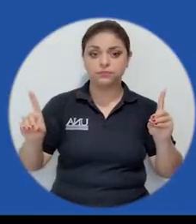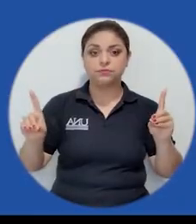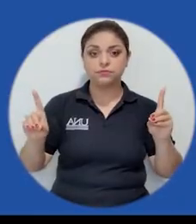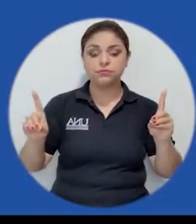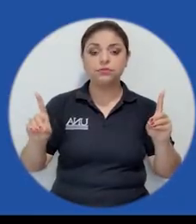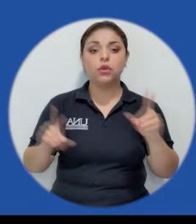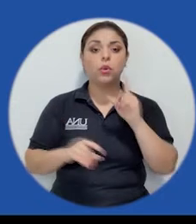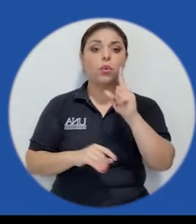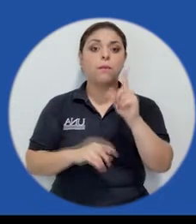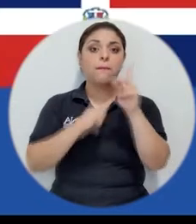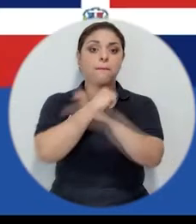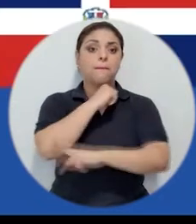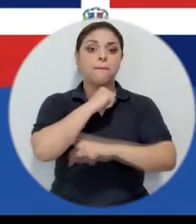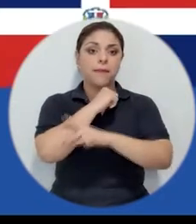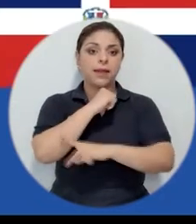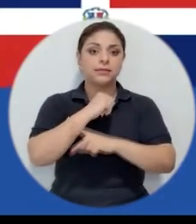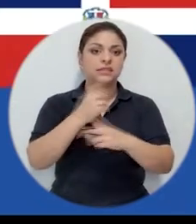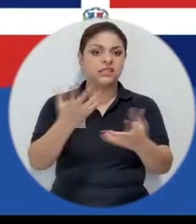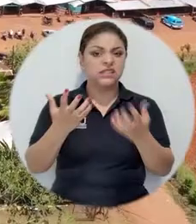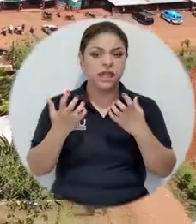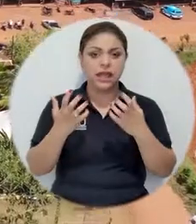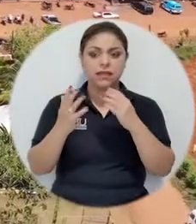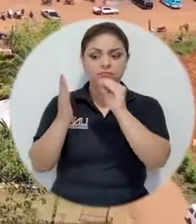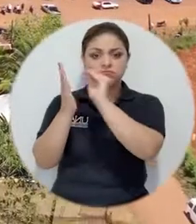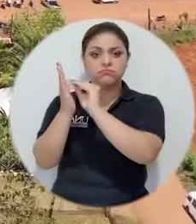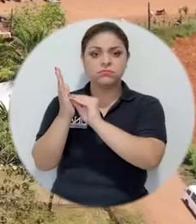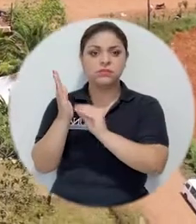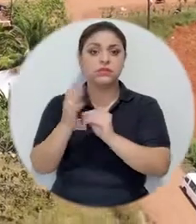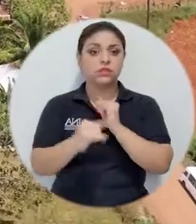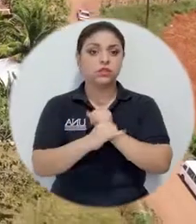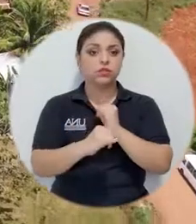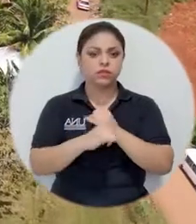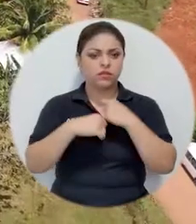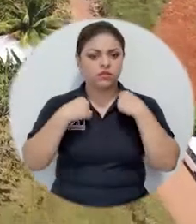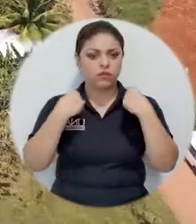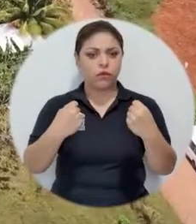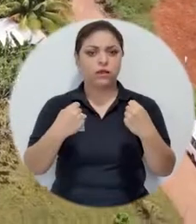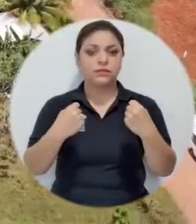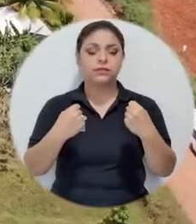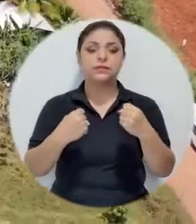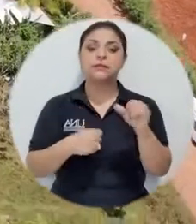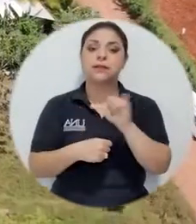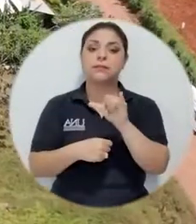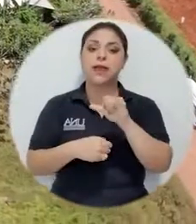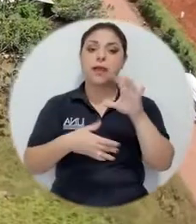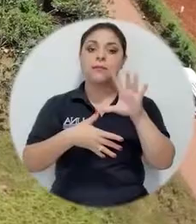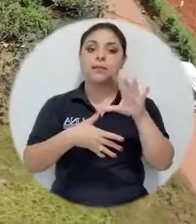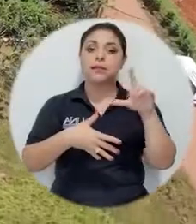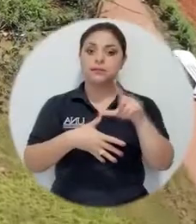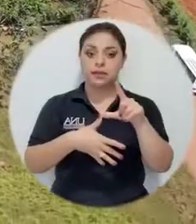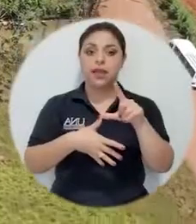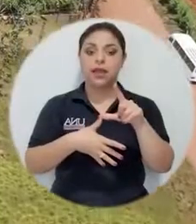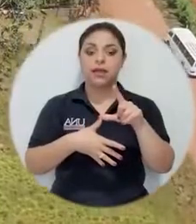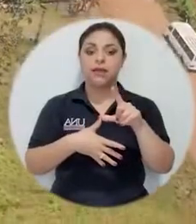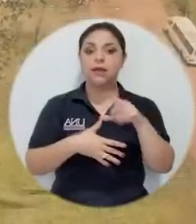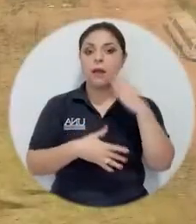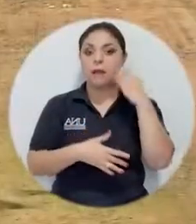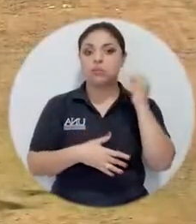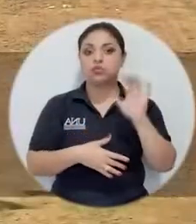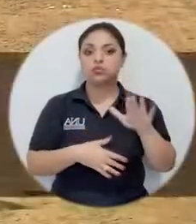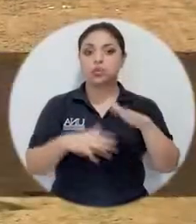democracia, que ha sido un país que ha venido planteando la necesidad de que haya instituciones sólidas, y que en América Latina,